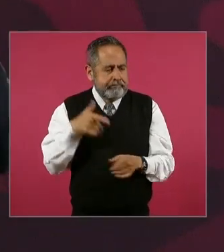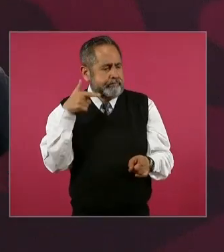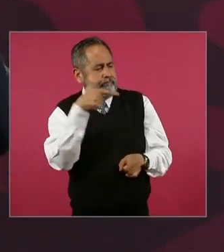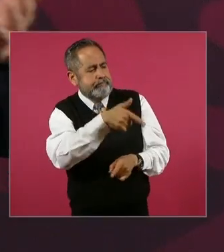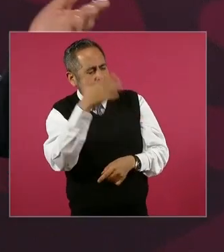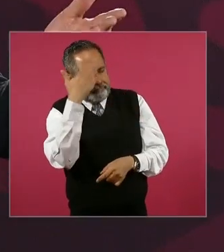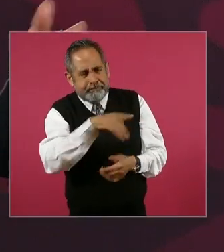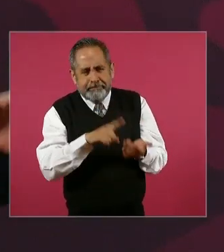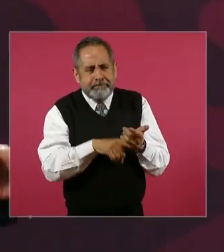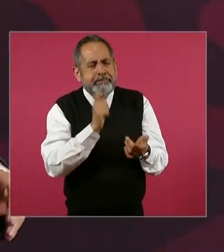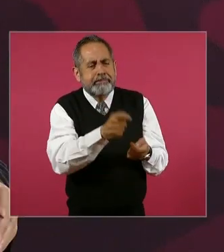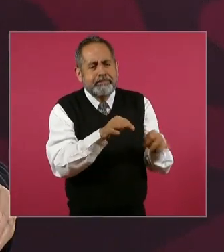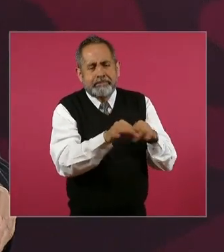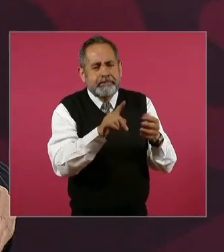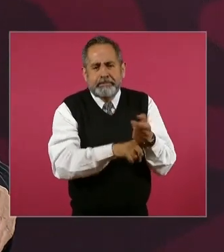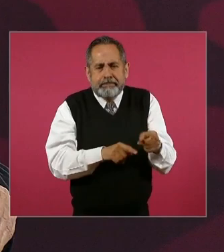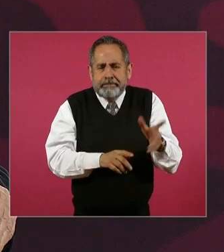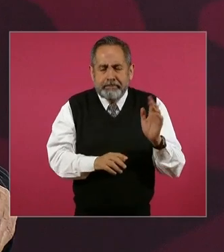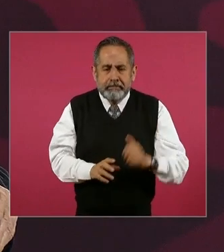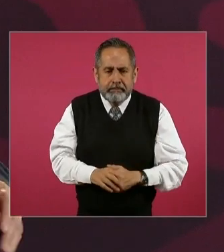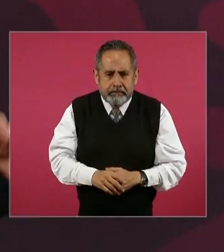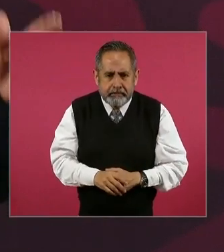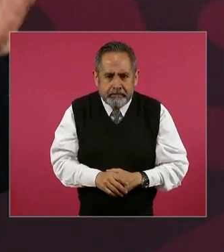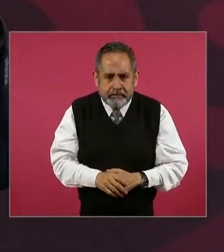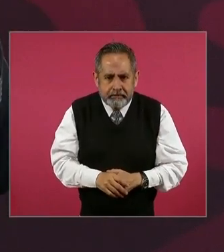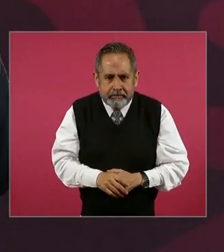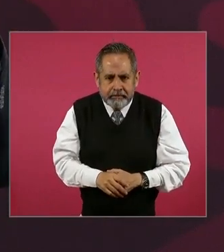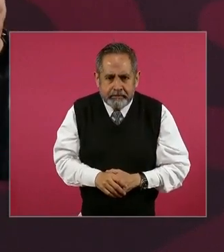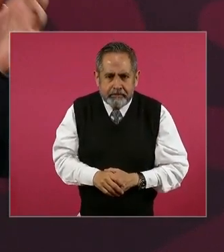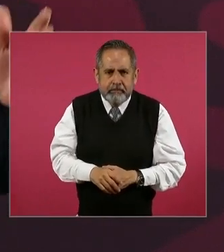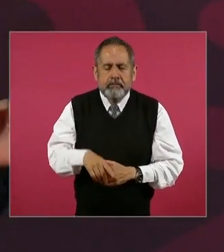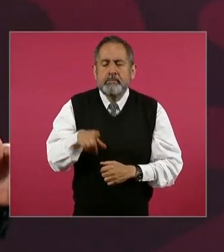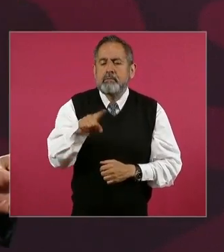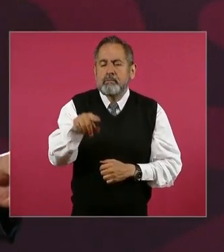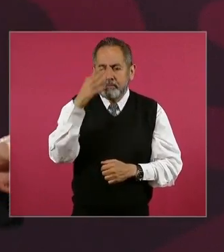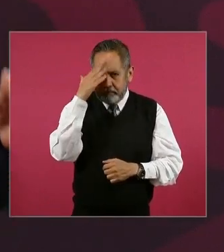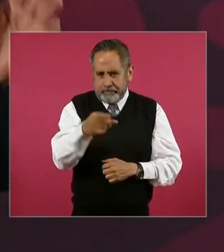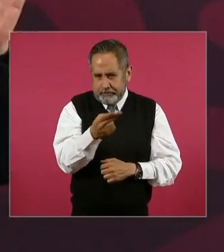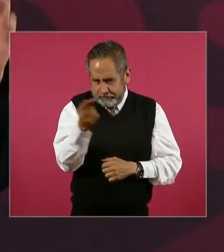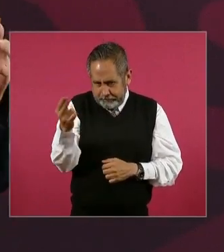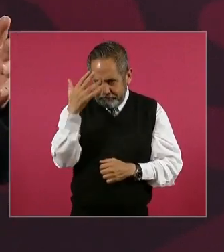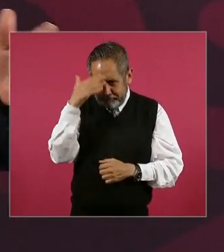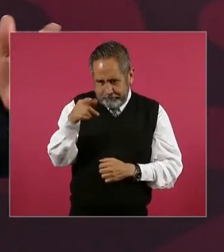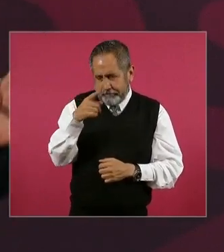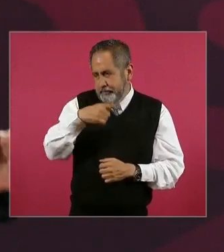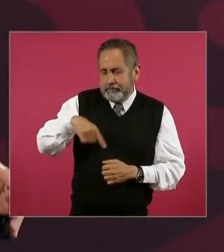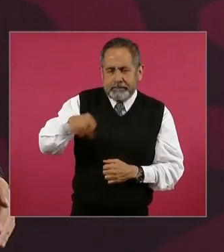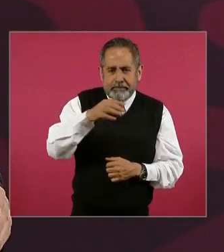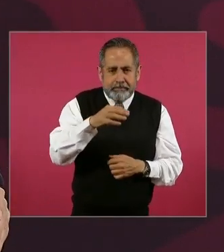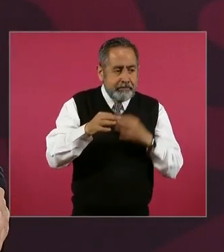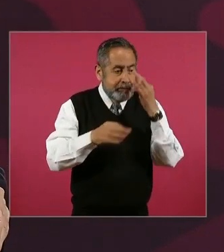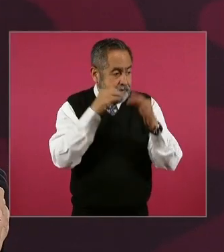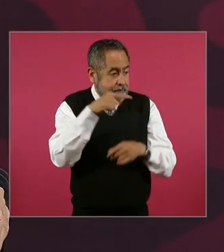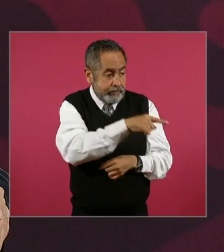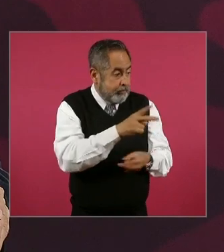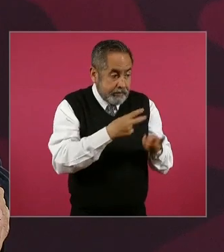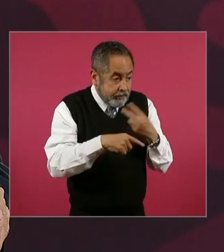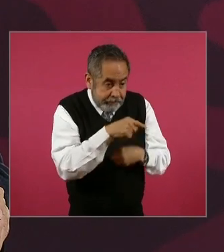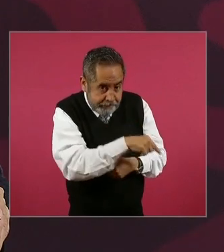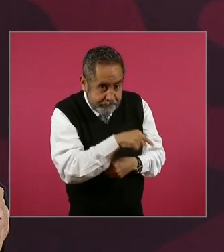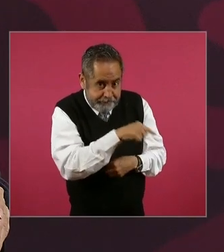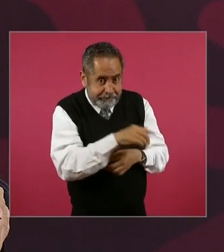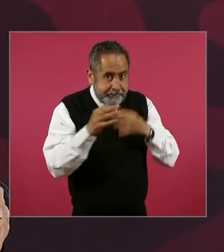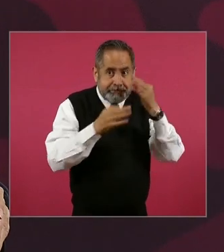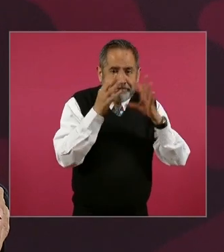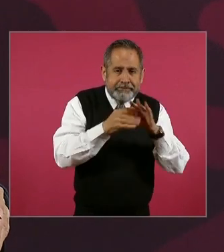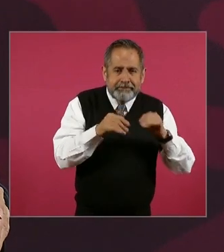dedicaba Y ustedes Bueno no solamente ustedes sino los medios que no están aquí en este